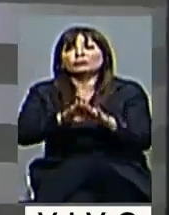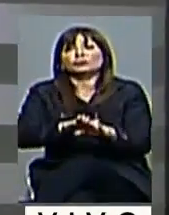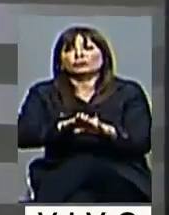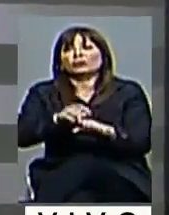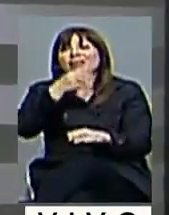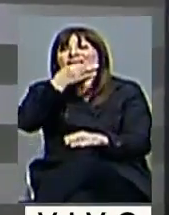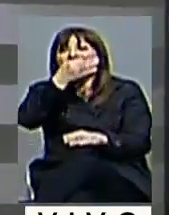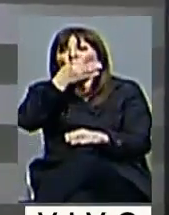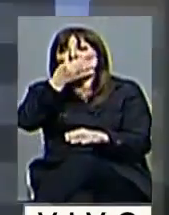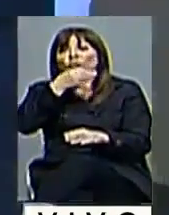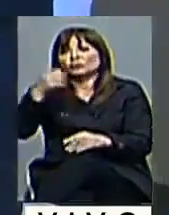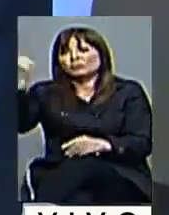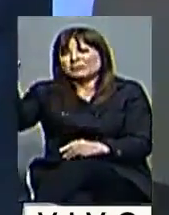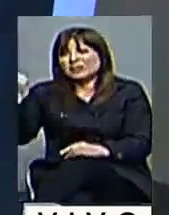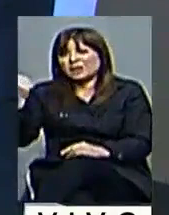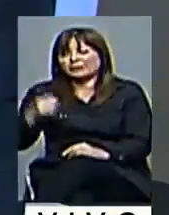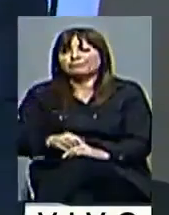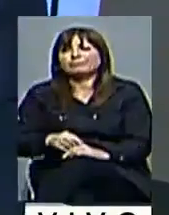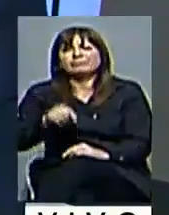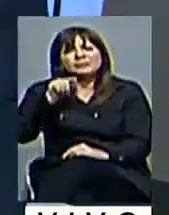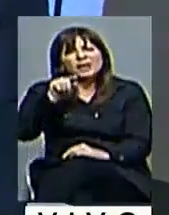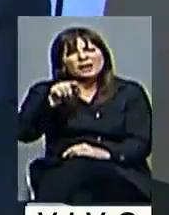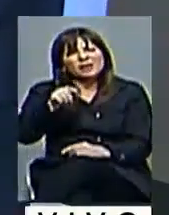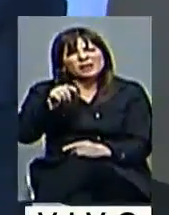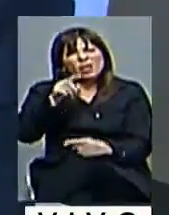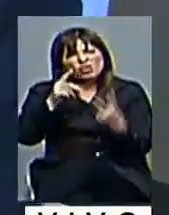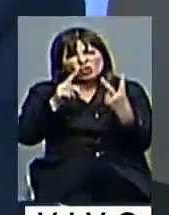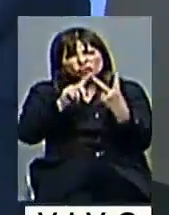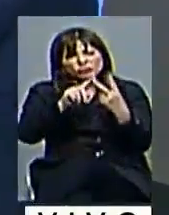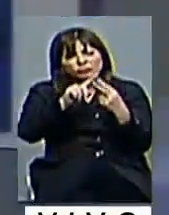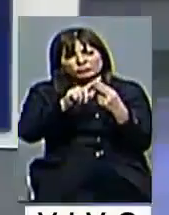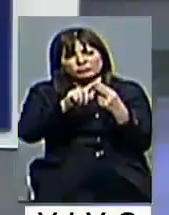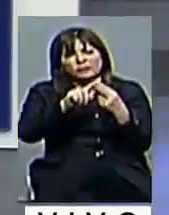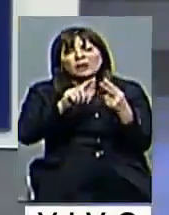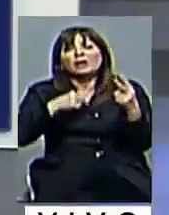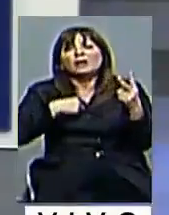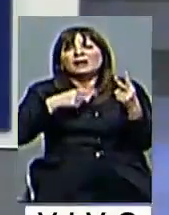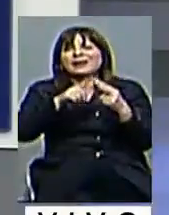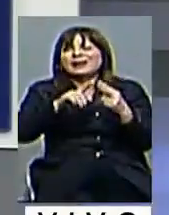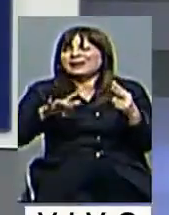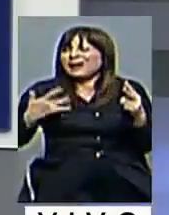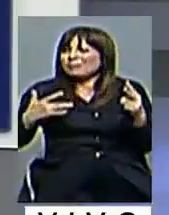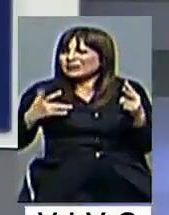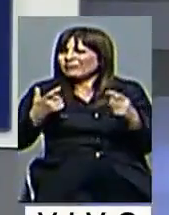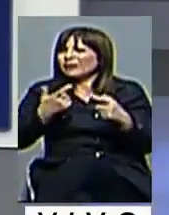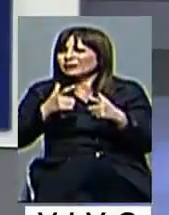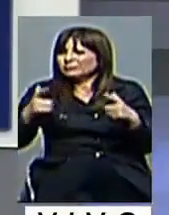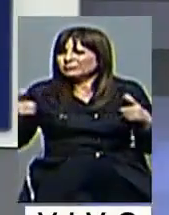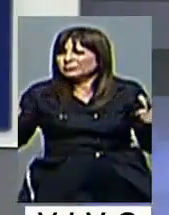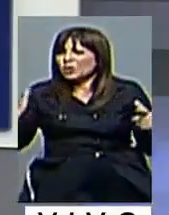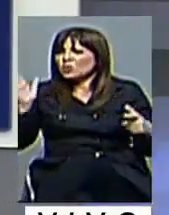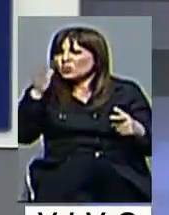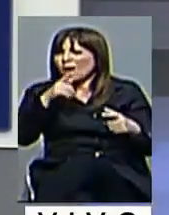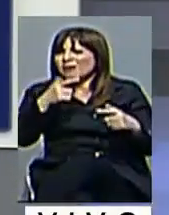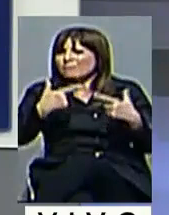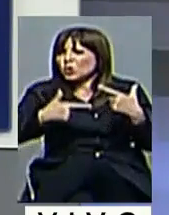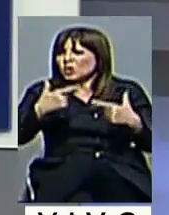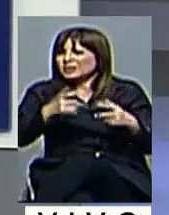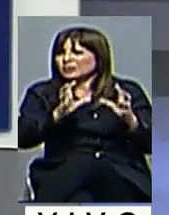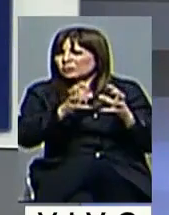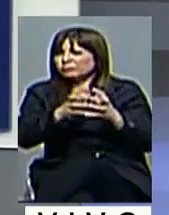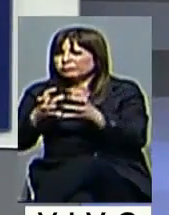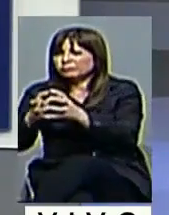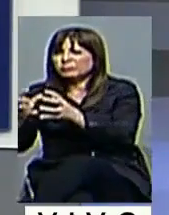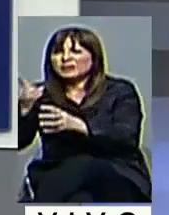crecimiento? Aquí yo creo que hay dos puntos. Uno es que el crecimiento, lamentablemente, no hay político, no hay sector, ni nosotros